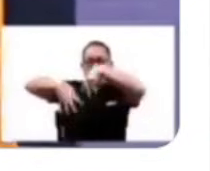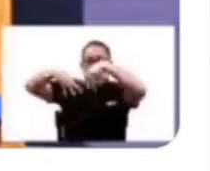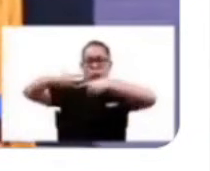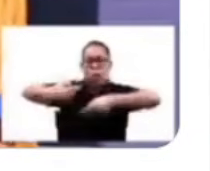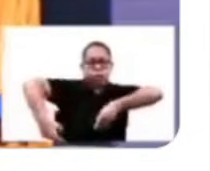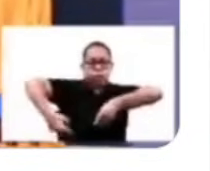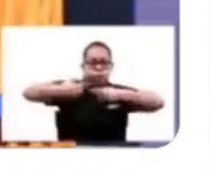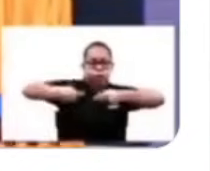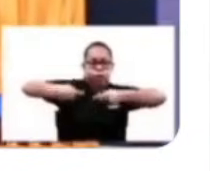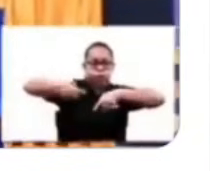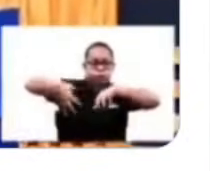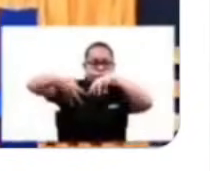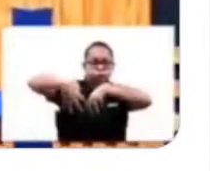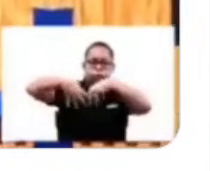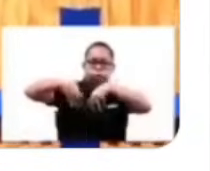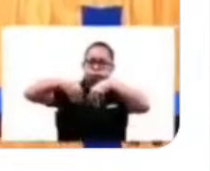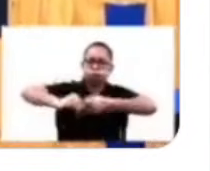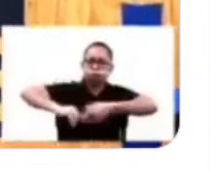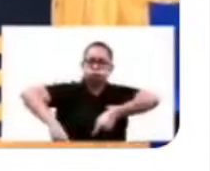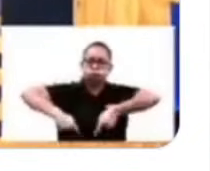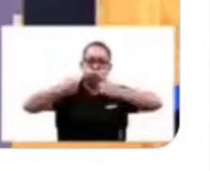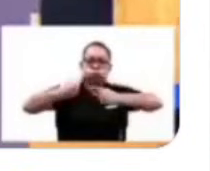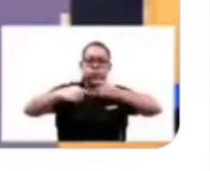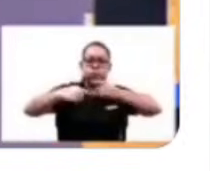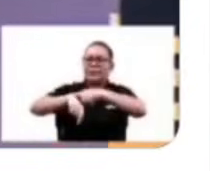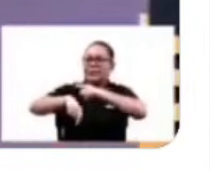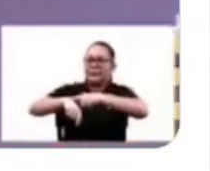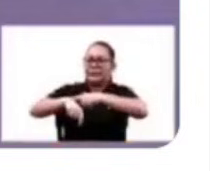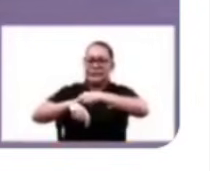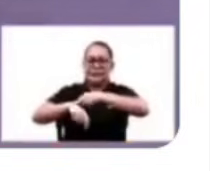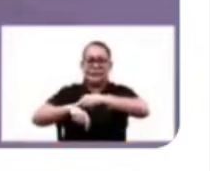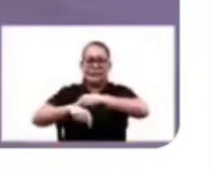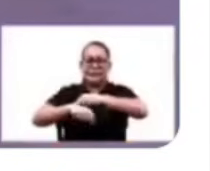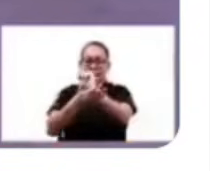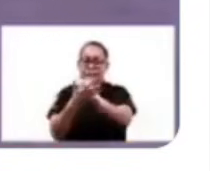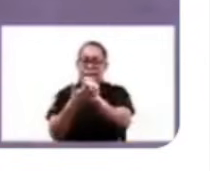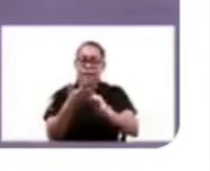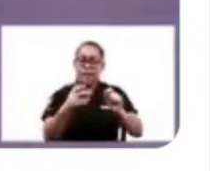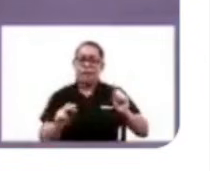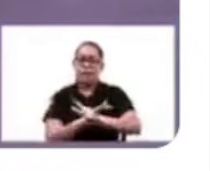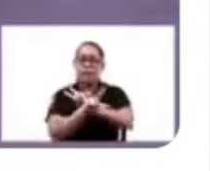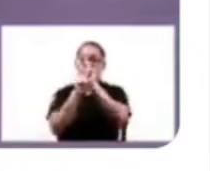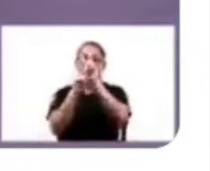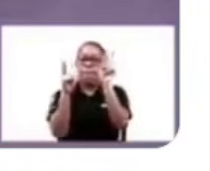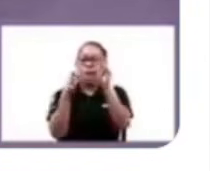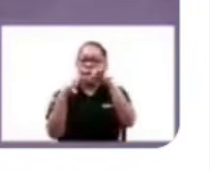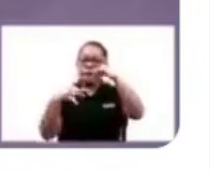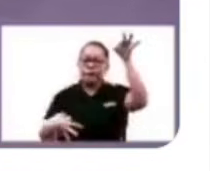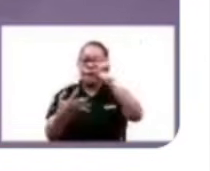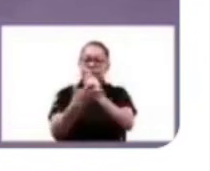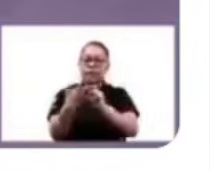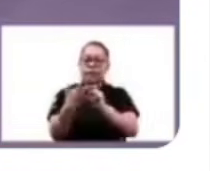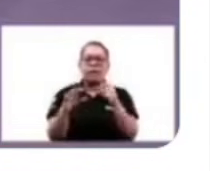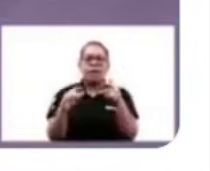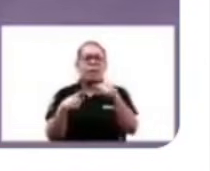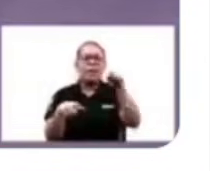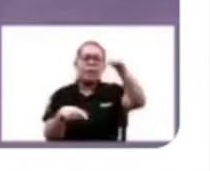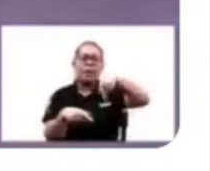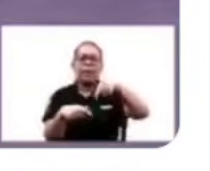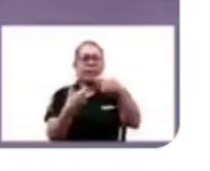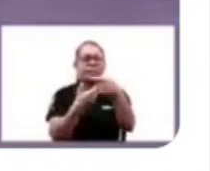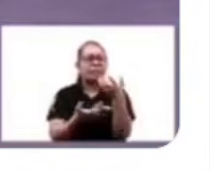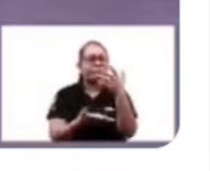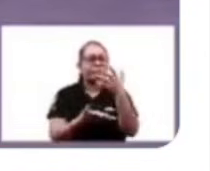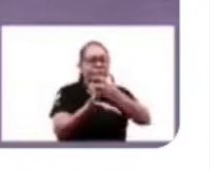paz, que ya va a cumplir a saber cuántos años, y todavía andan quemando llantas pidiendo dinero. Yo no sé por qué